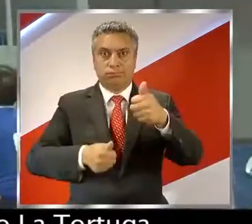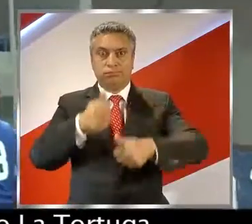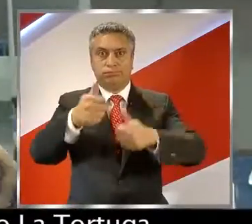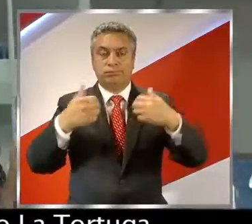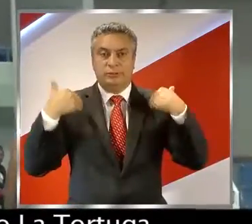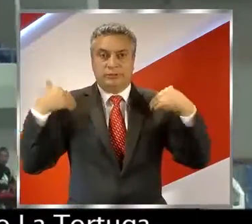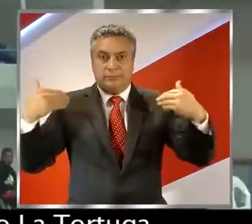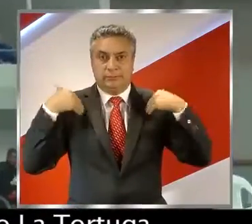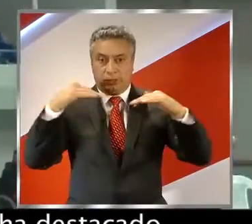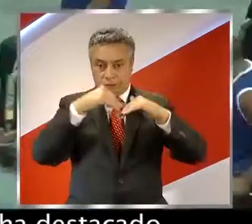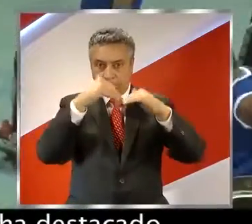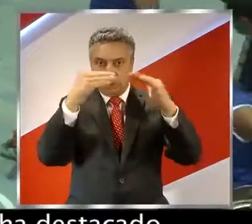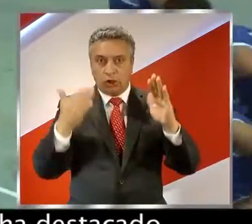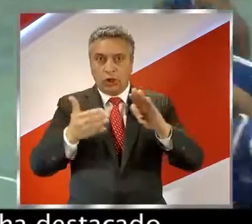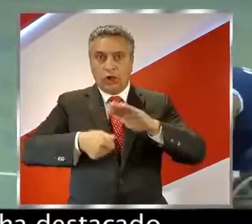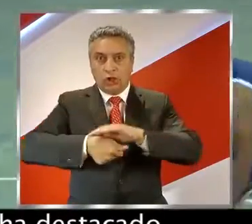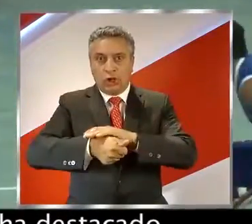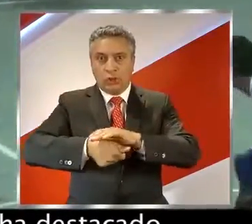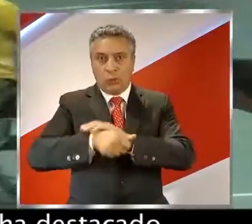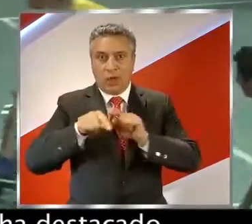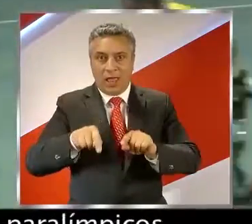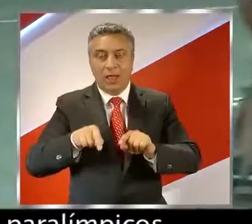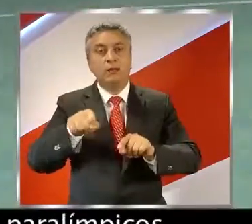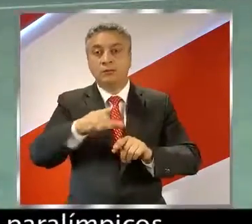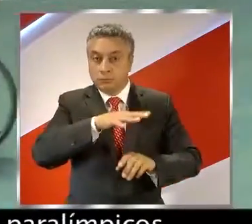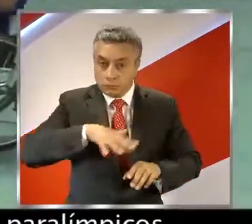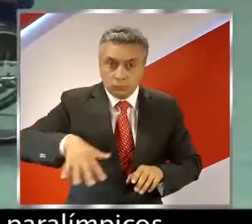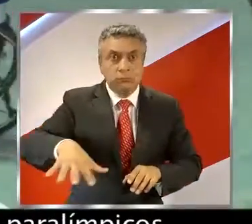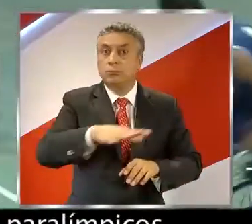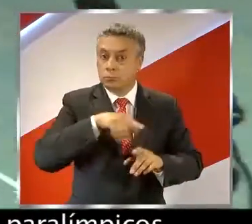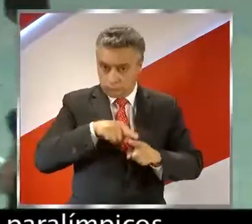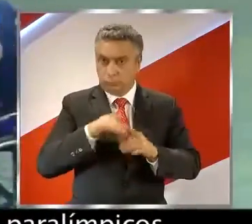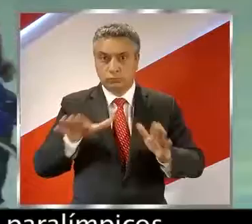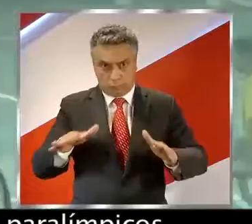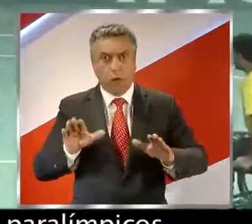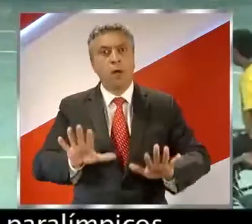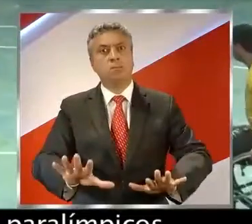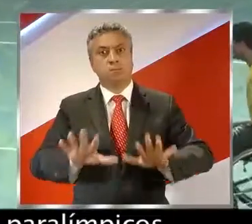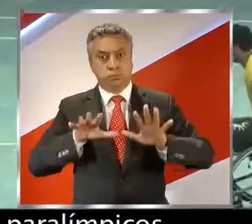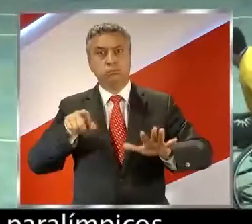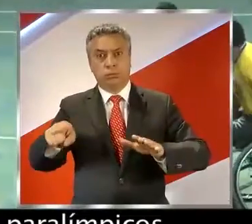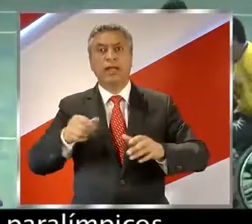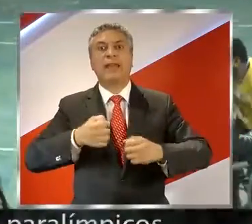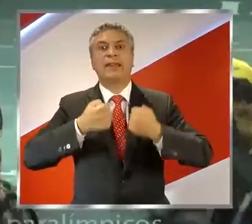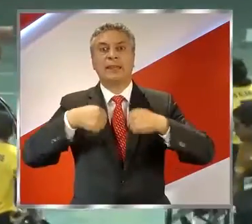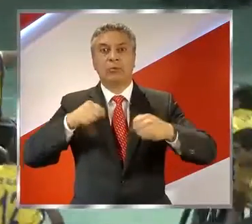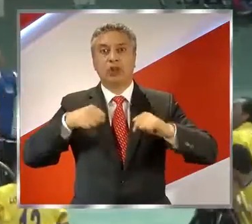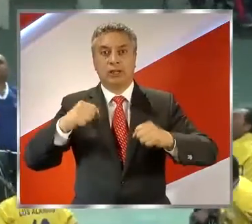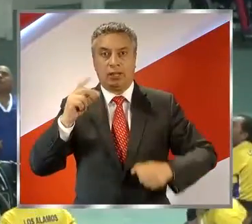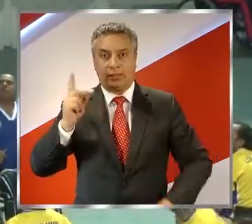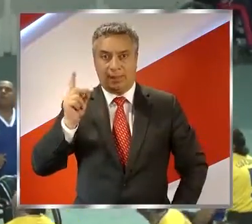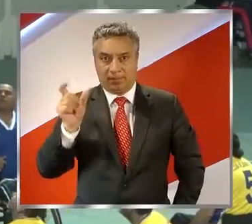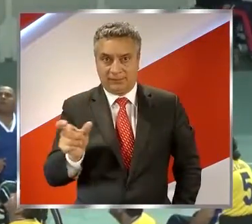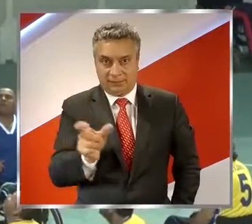Tortuga. Todo en una comuna que se ha destacado por el nivel de sus deportistas paralímpicos.